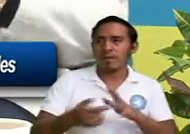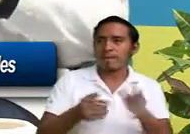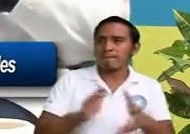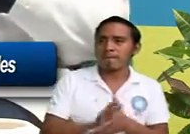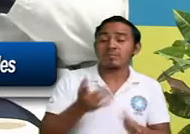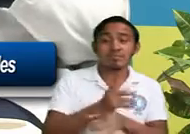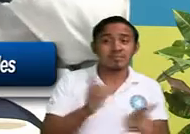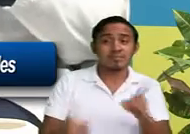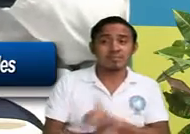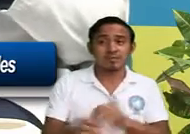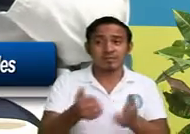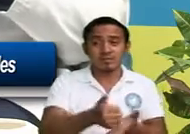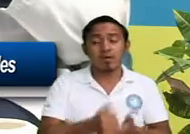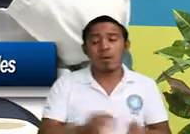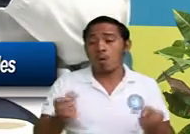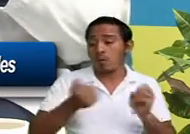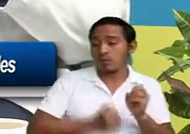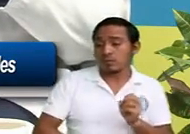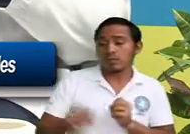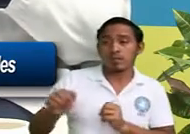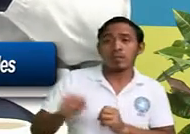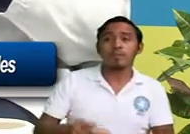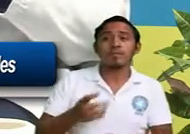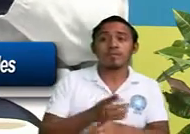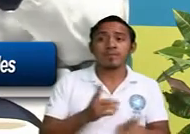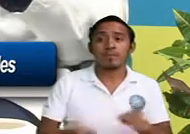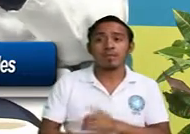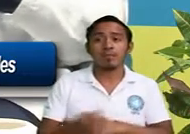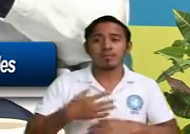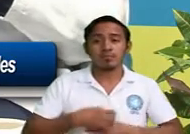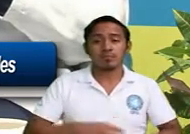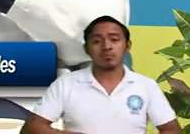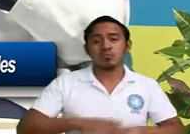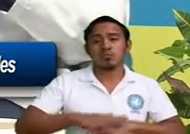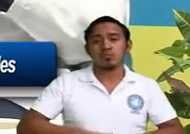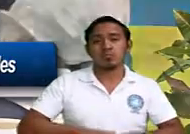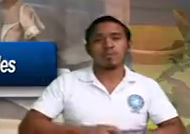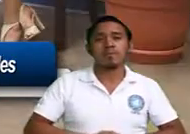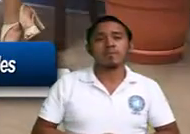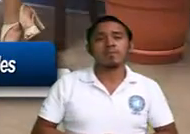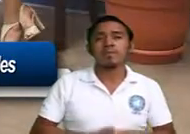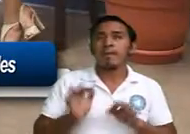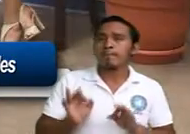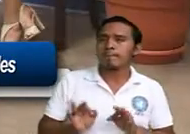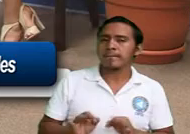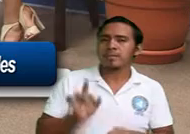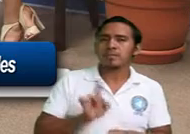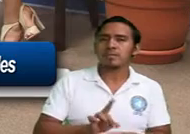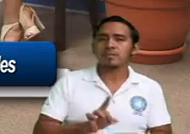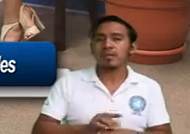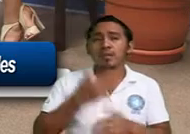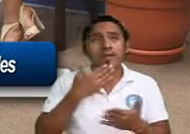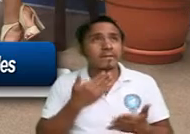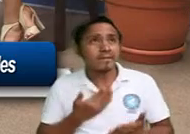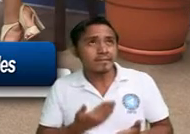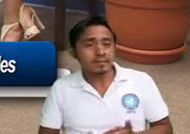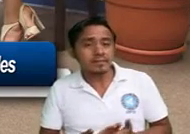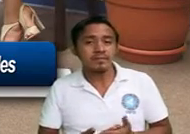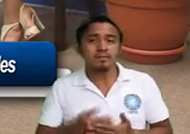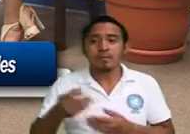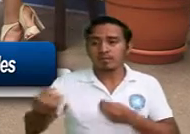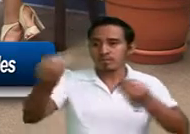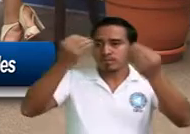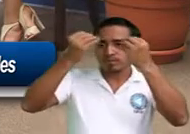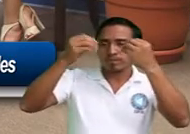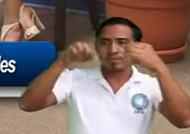ayudar también, o los hijos, pero ella sí tiene que tener su horita de descanso. Ok, doctora, gracias por habernos